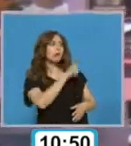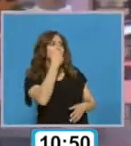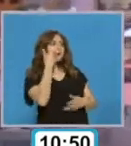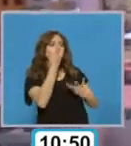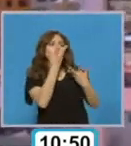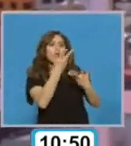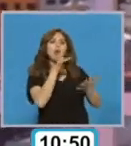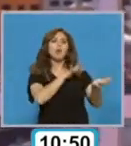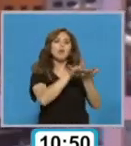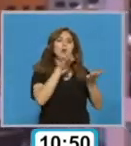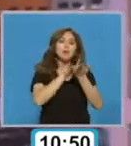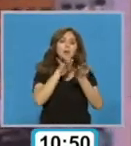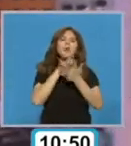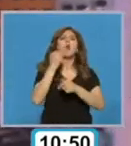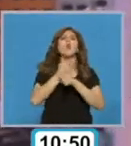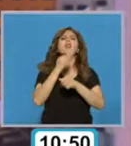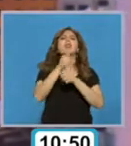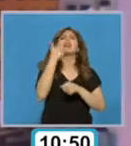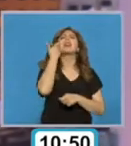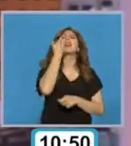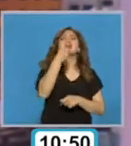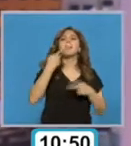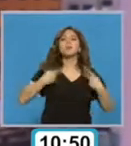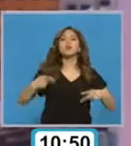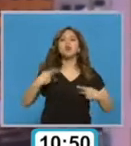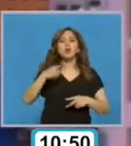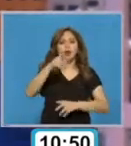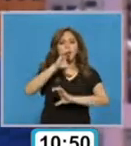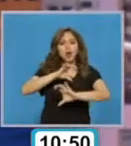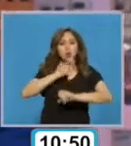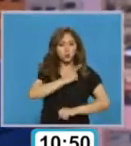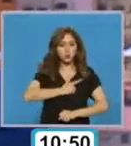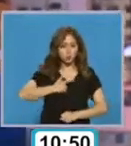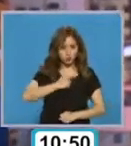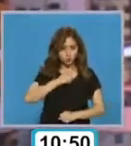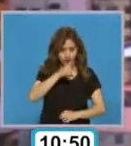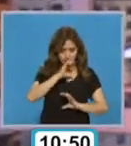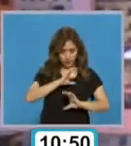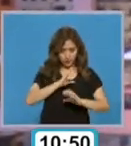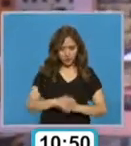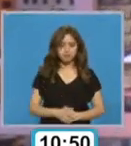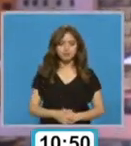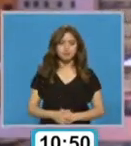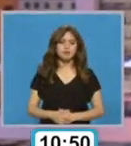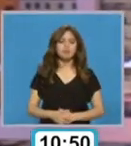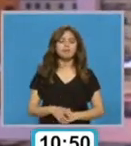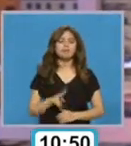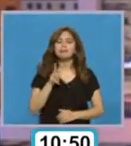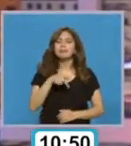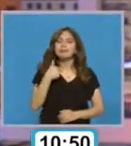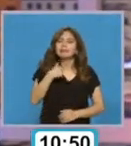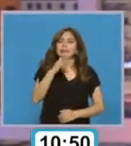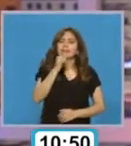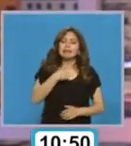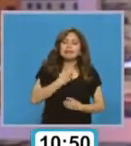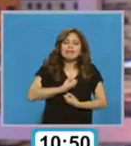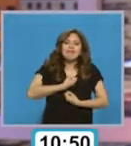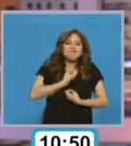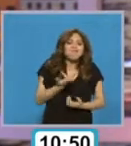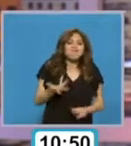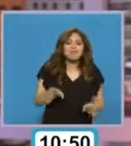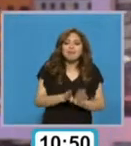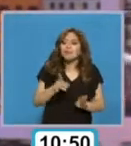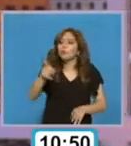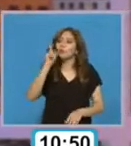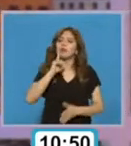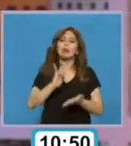que están viendo el programa en este momento? Bueno, pues, híjole, no nos alcanzan las palabras para agradecer lo mucho que nos